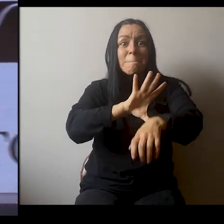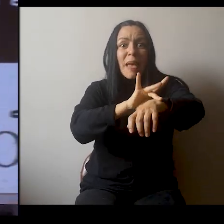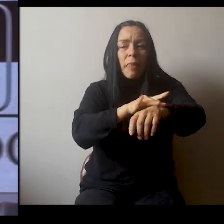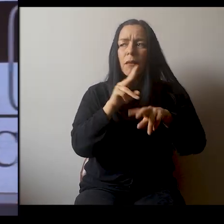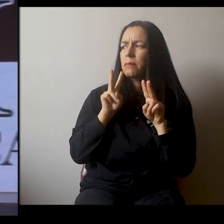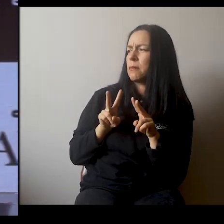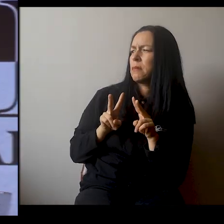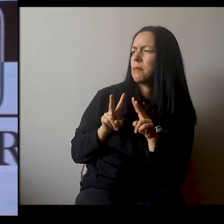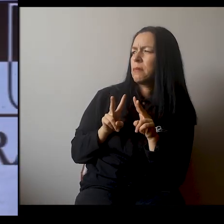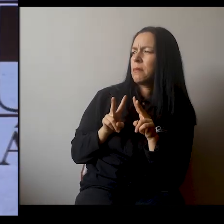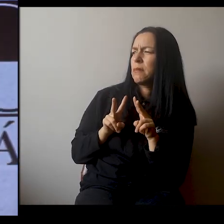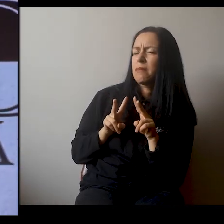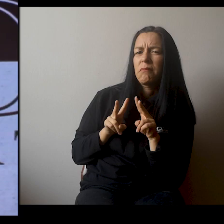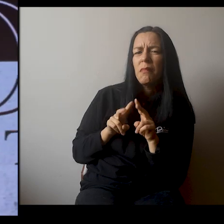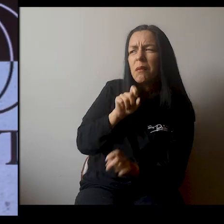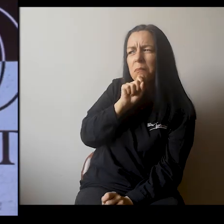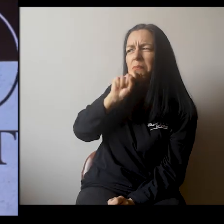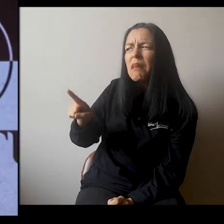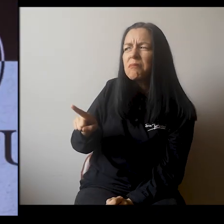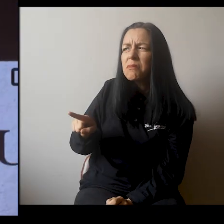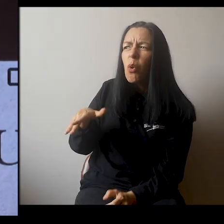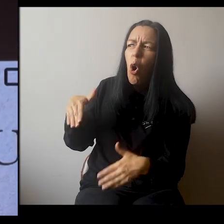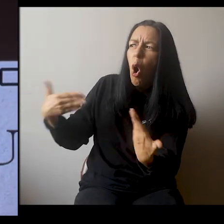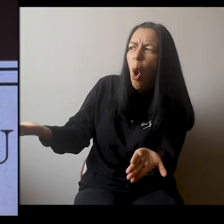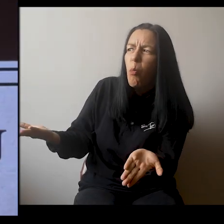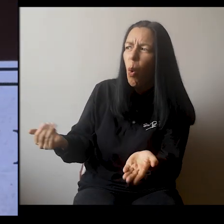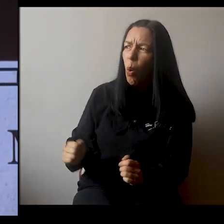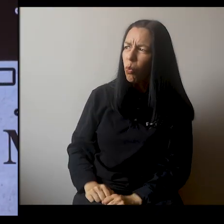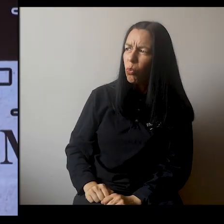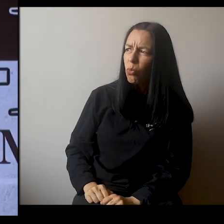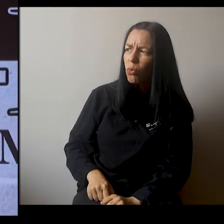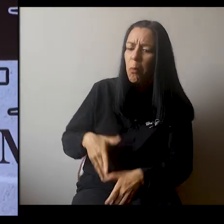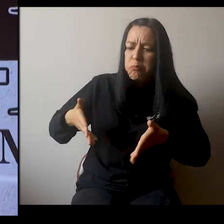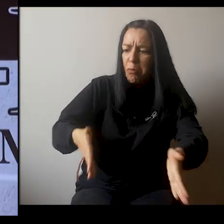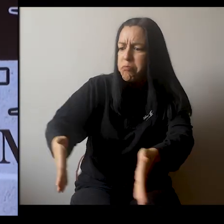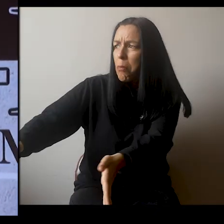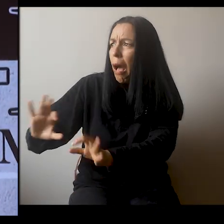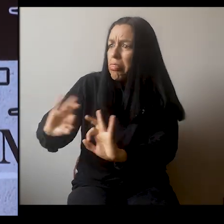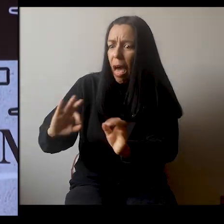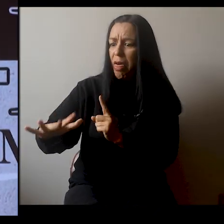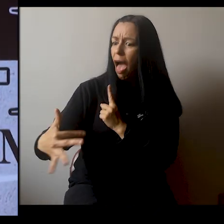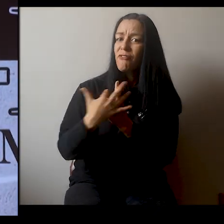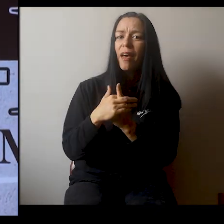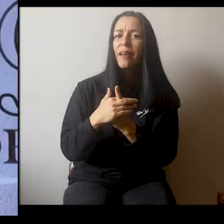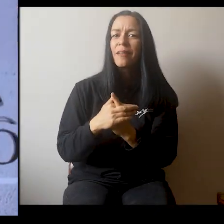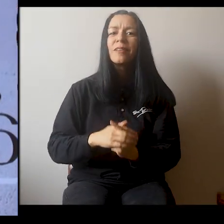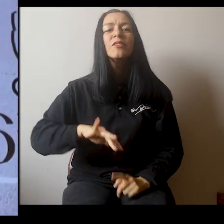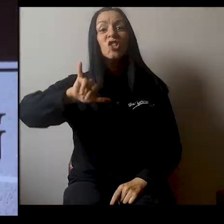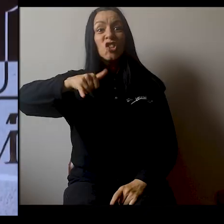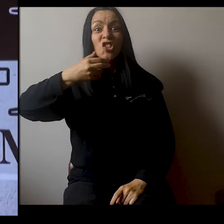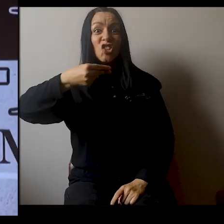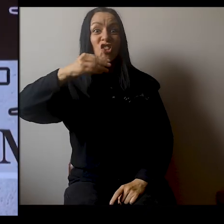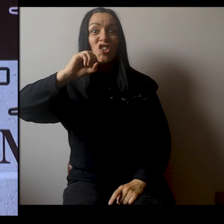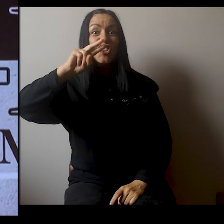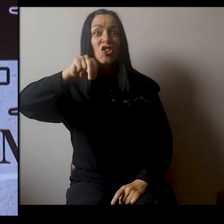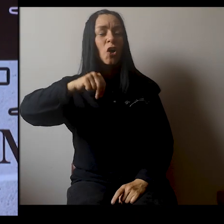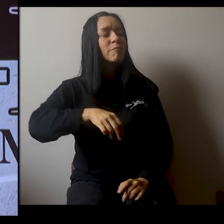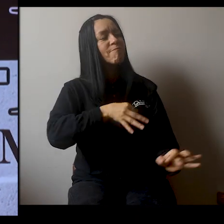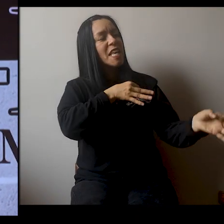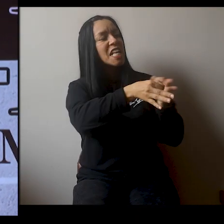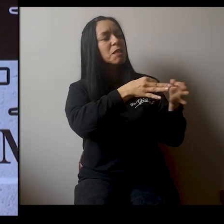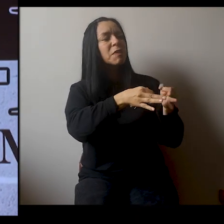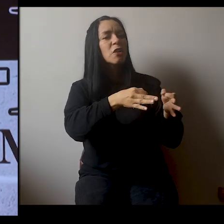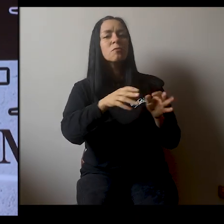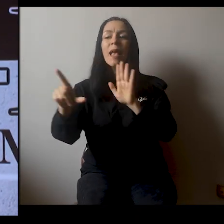periodistas y a los médicos. Y les preguntaron: ¿cuál es su secreto? Y John G. Lake les dijo: es la ley